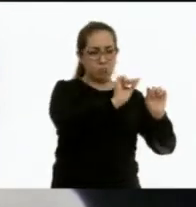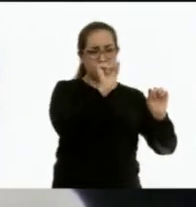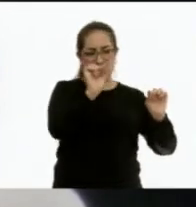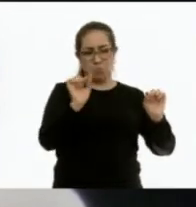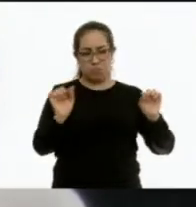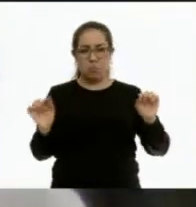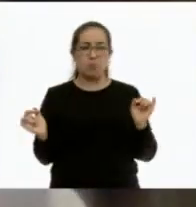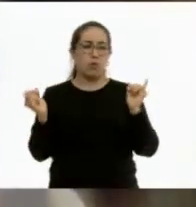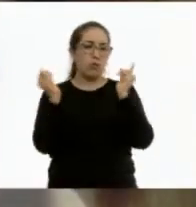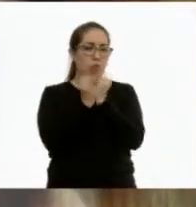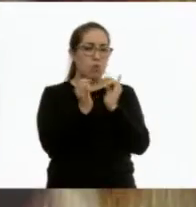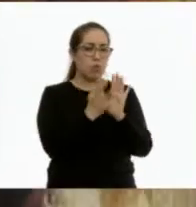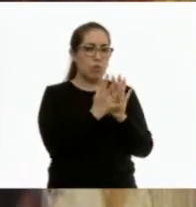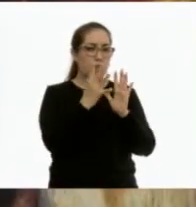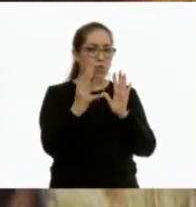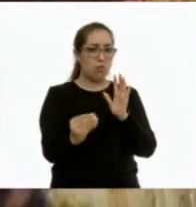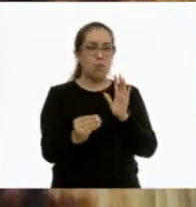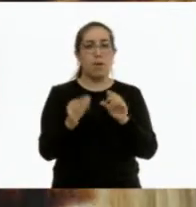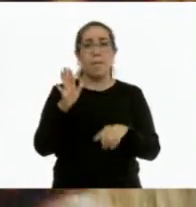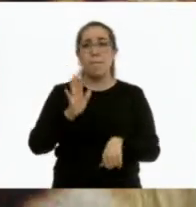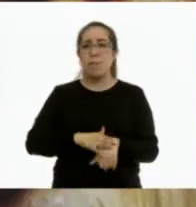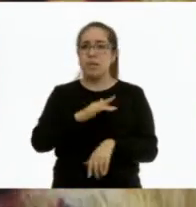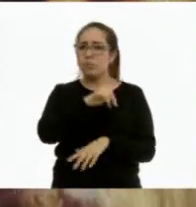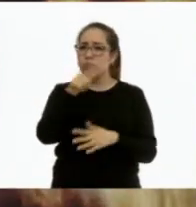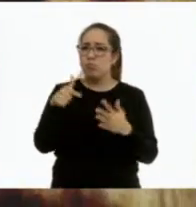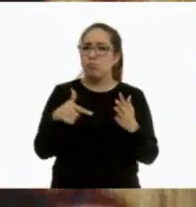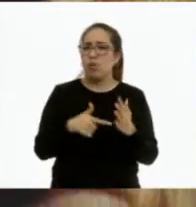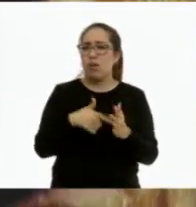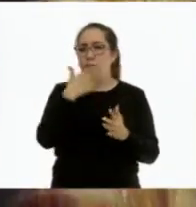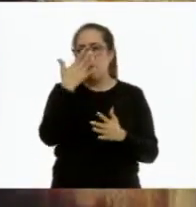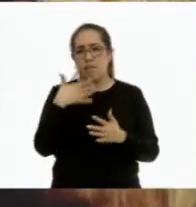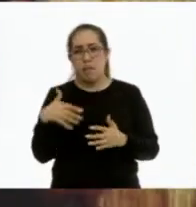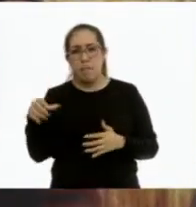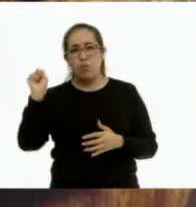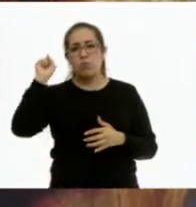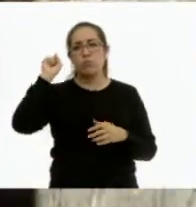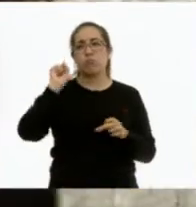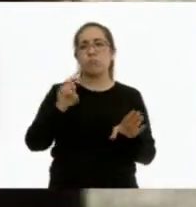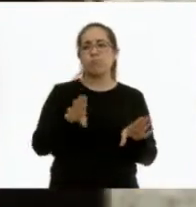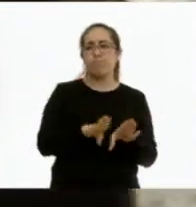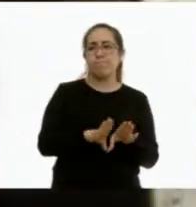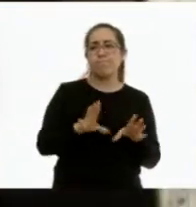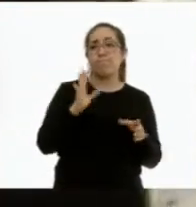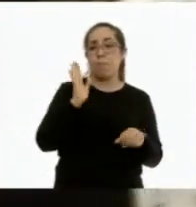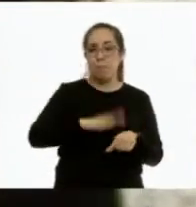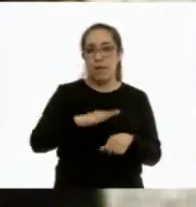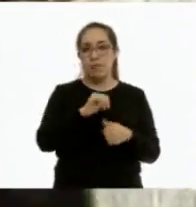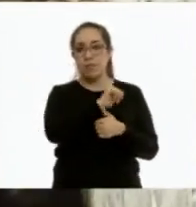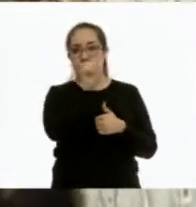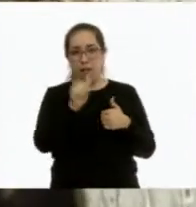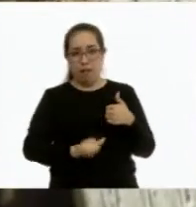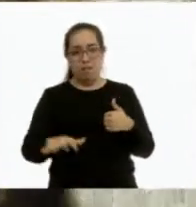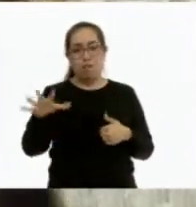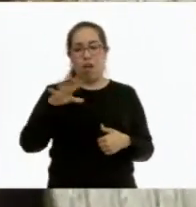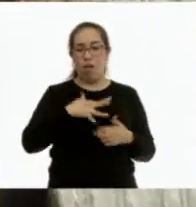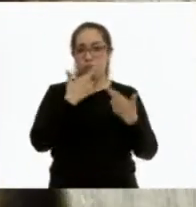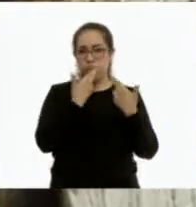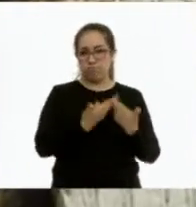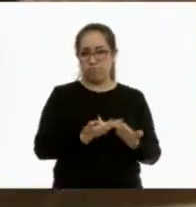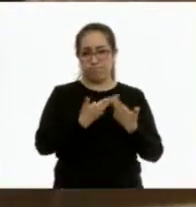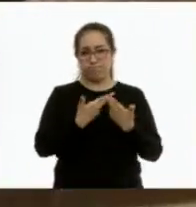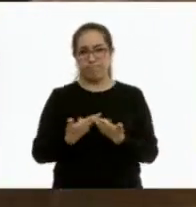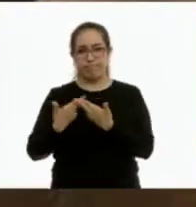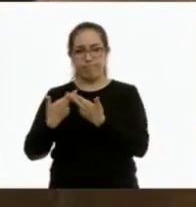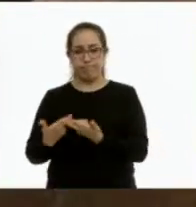Los sitios urbanos de mayor envergadura, complejidad y con la mayor presencia de escultura y otras imágenes características de lo